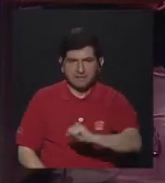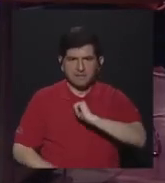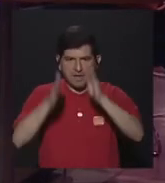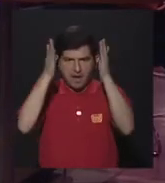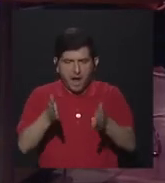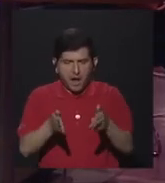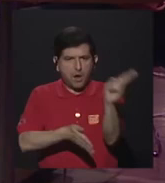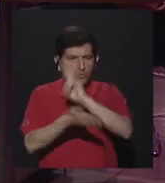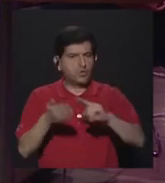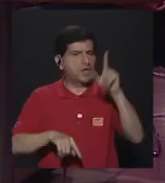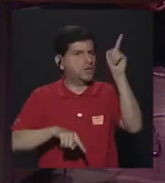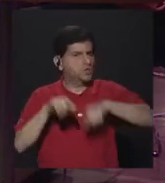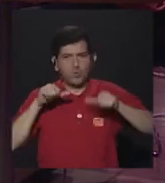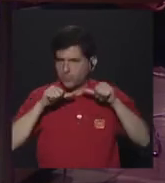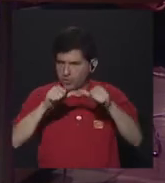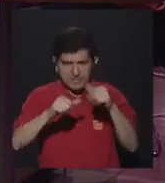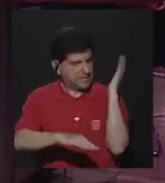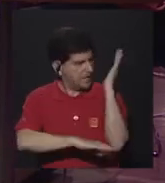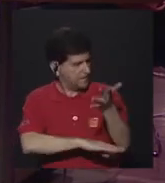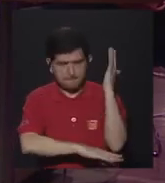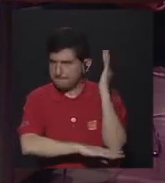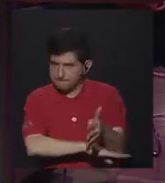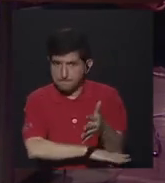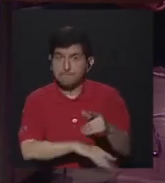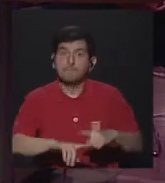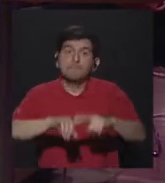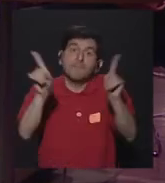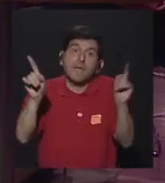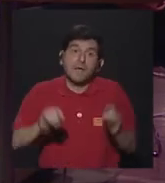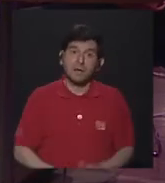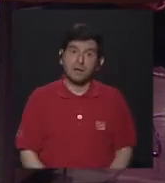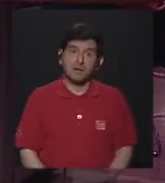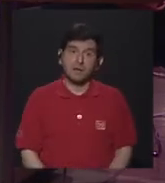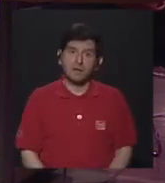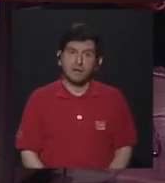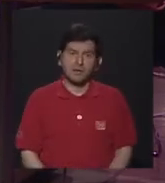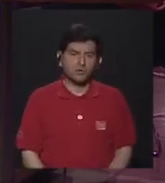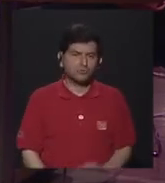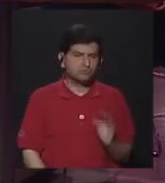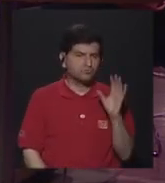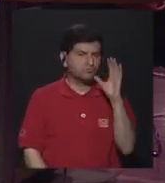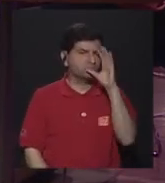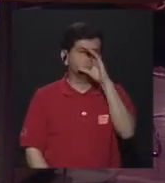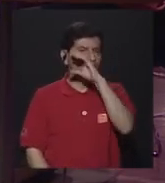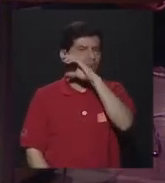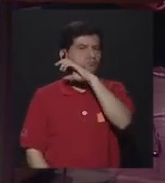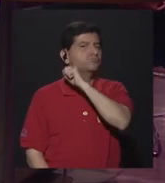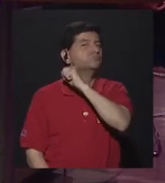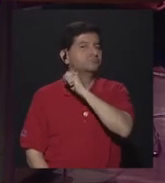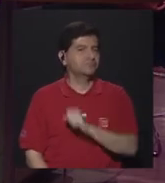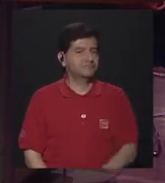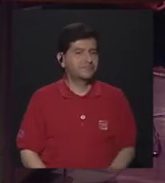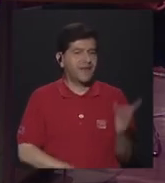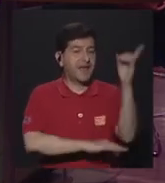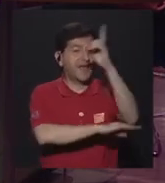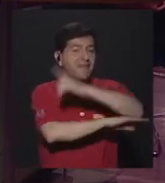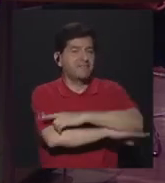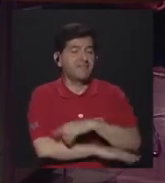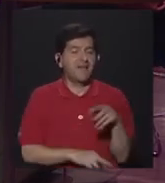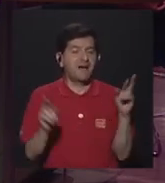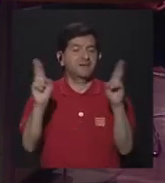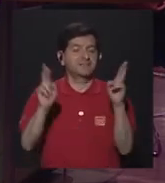que no se proceda con la tala y resulta que muy sospechosamente son los días de proceso